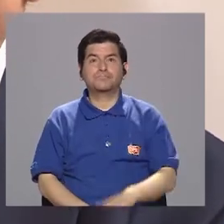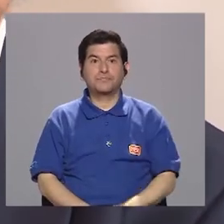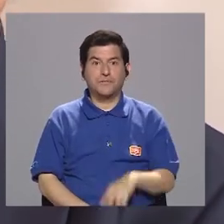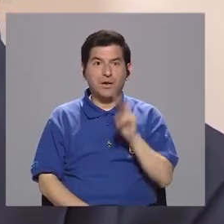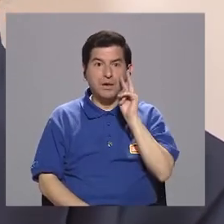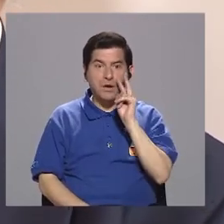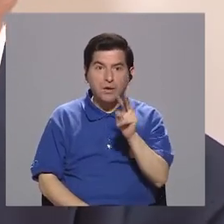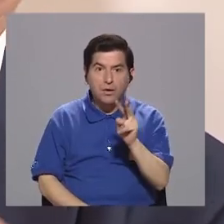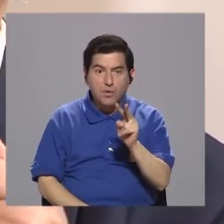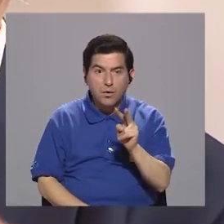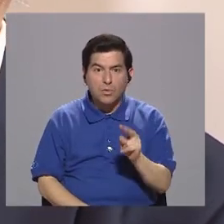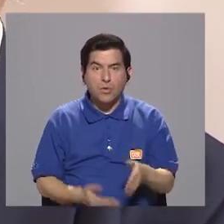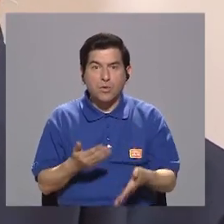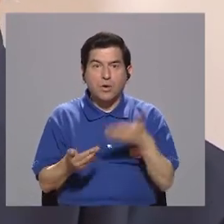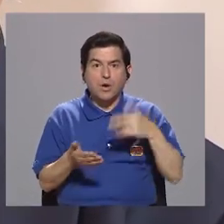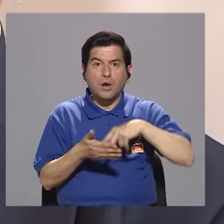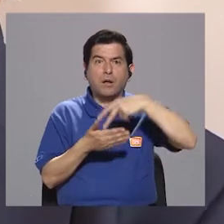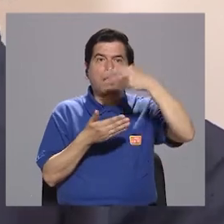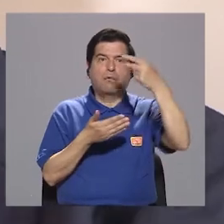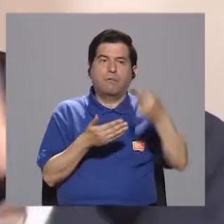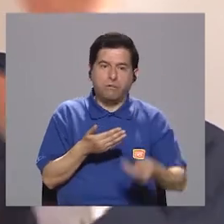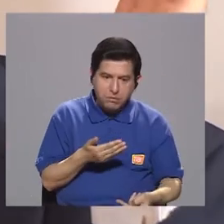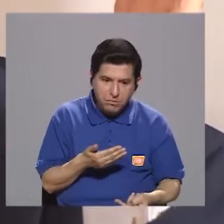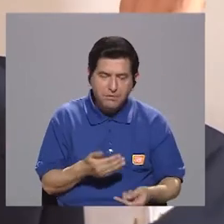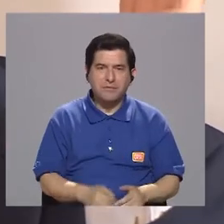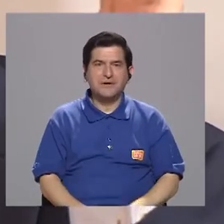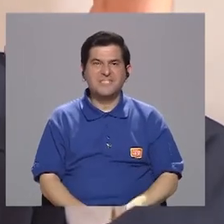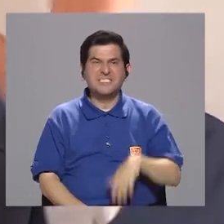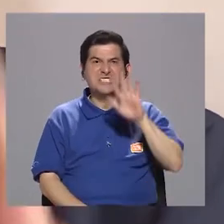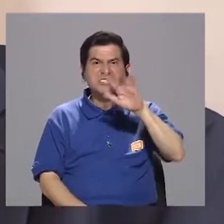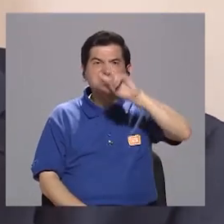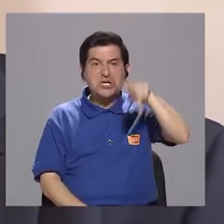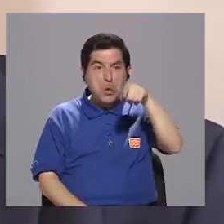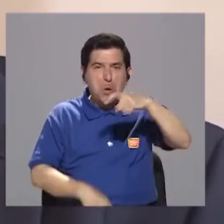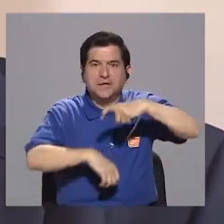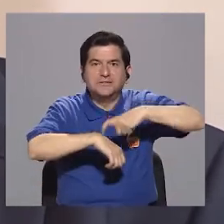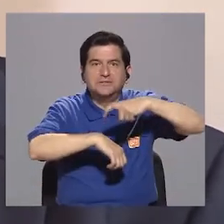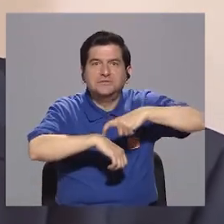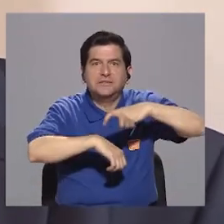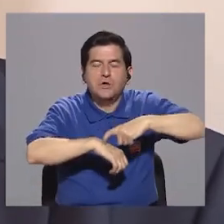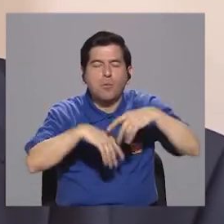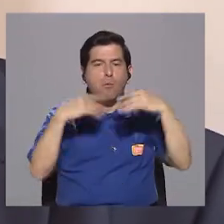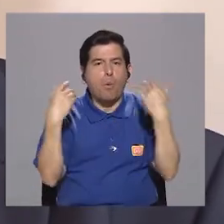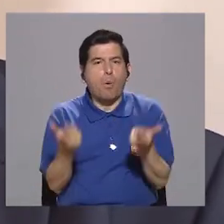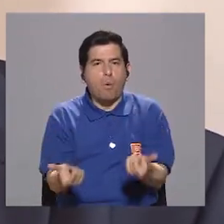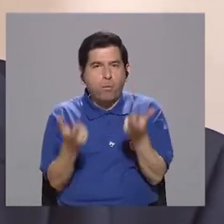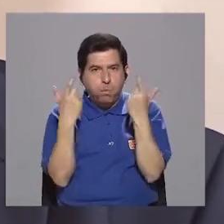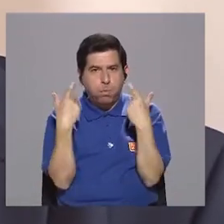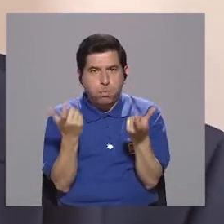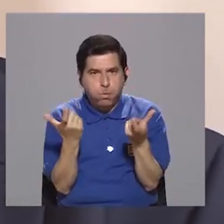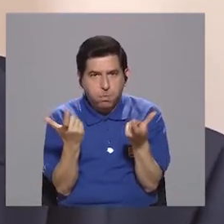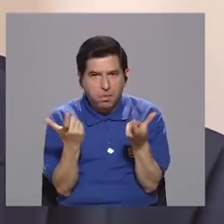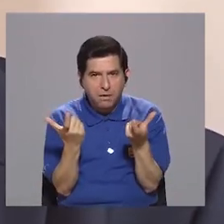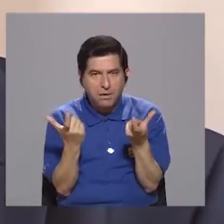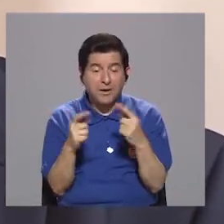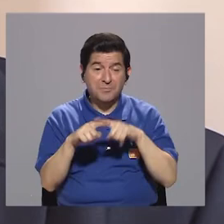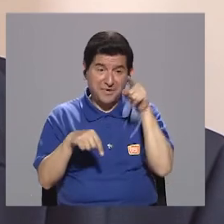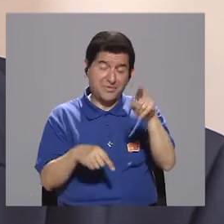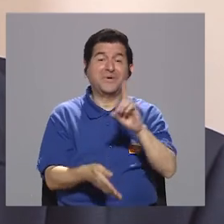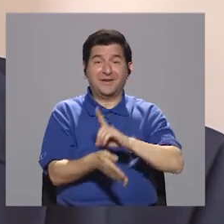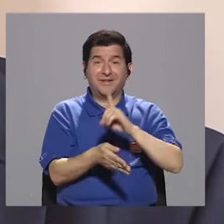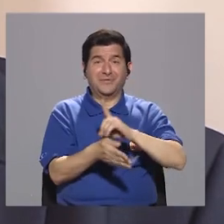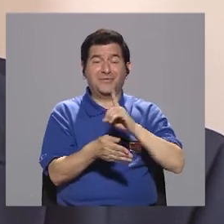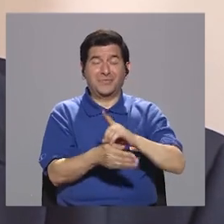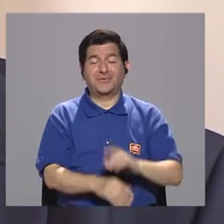vio el billete y casi se desmaya, ¿verdad? Porque 5 colones en esa época era mucha plata, ¿verdad? Pero eso era el doctor